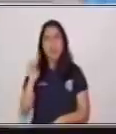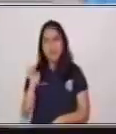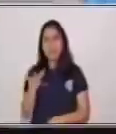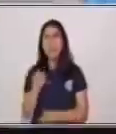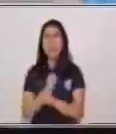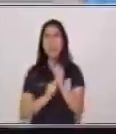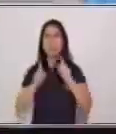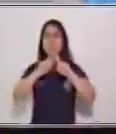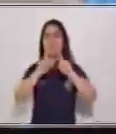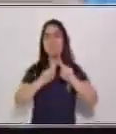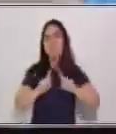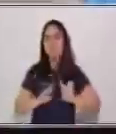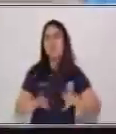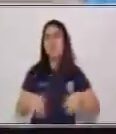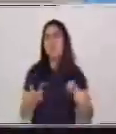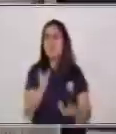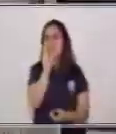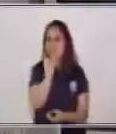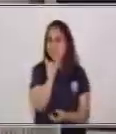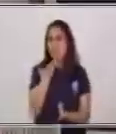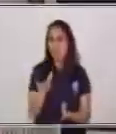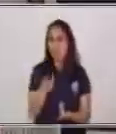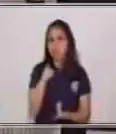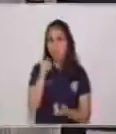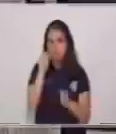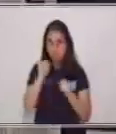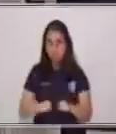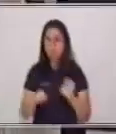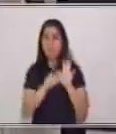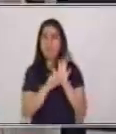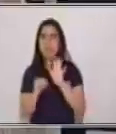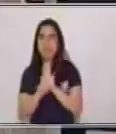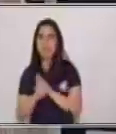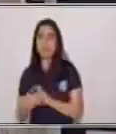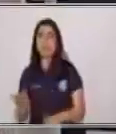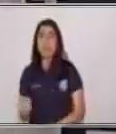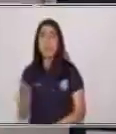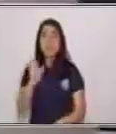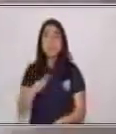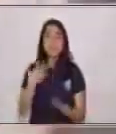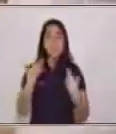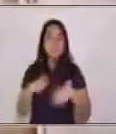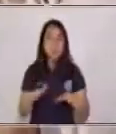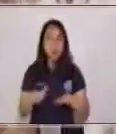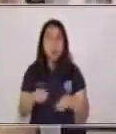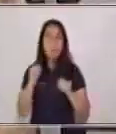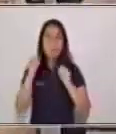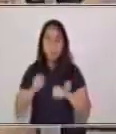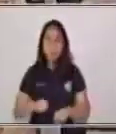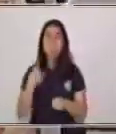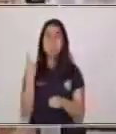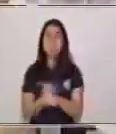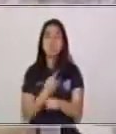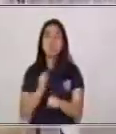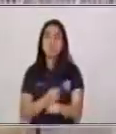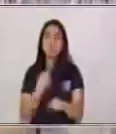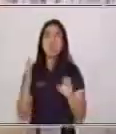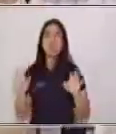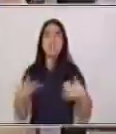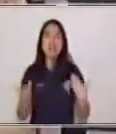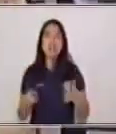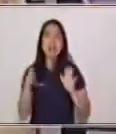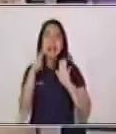división o clasificación, aplicaremos las reglas generales de acentuación. ¿Y cuáles son esas reglas generales de acentuación?